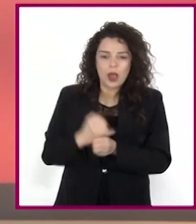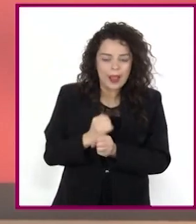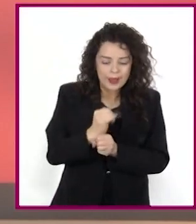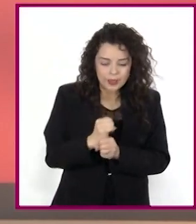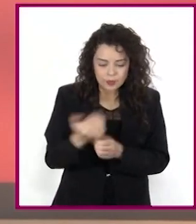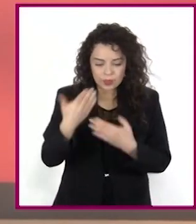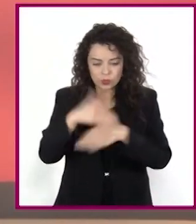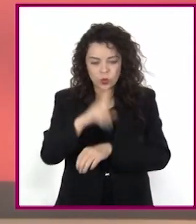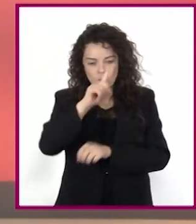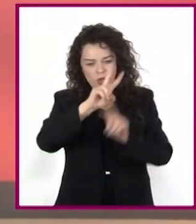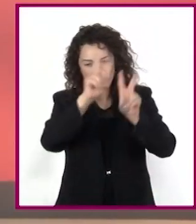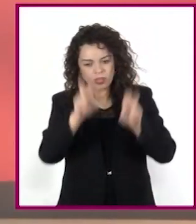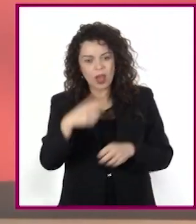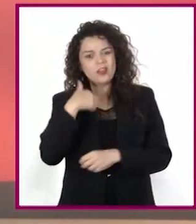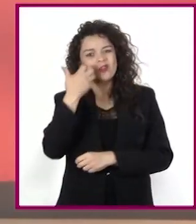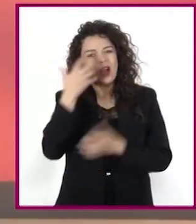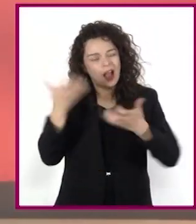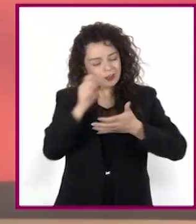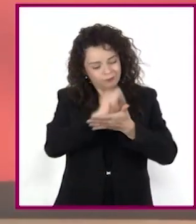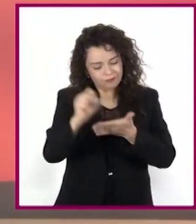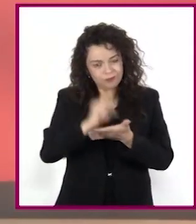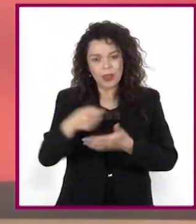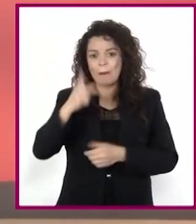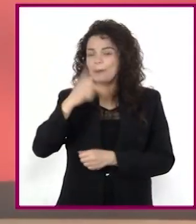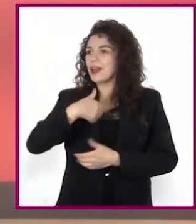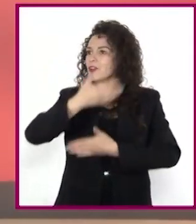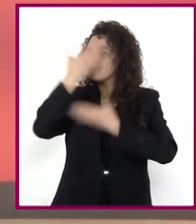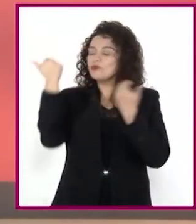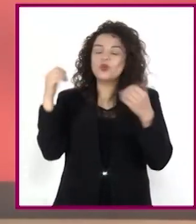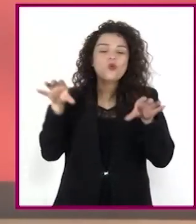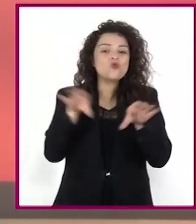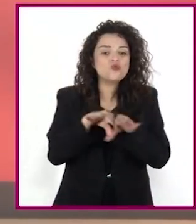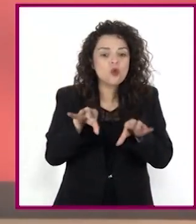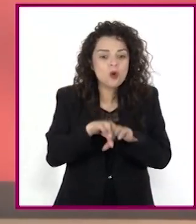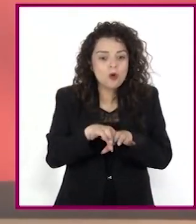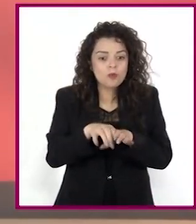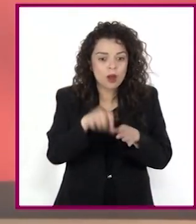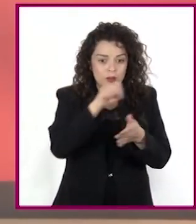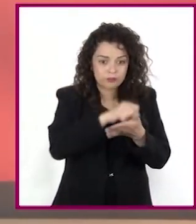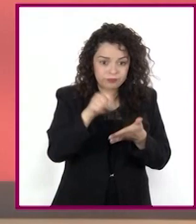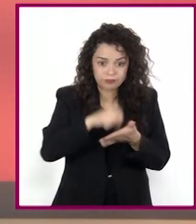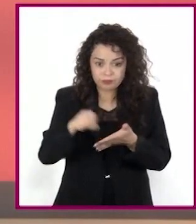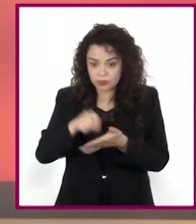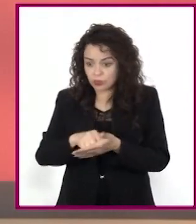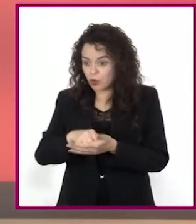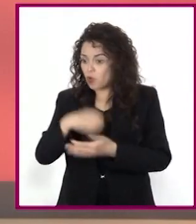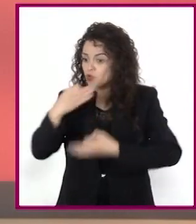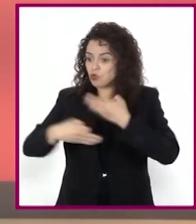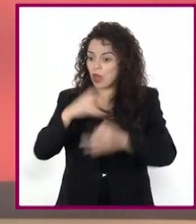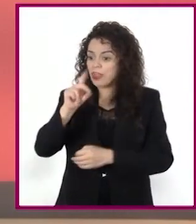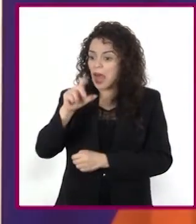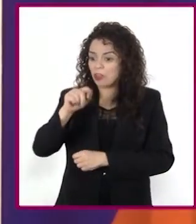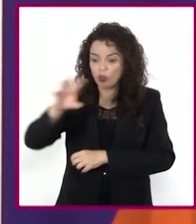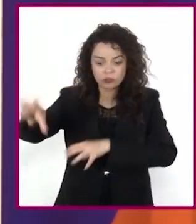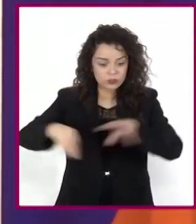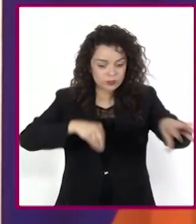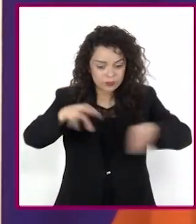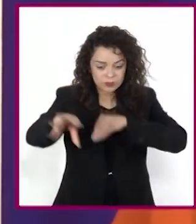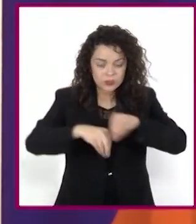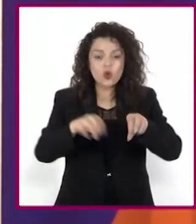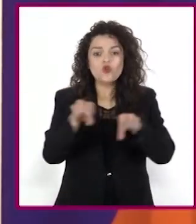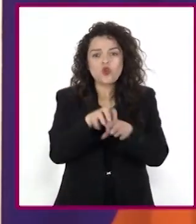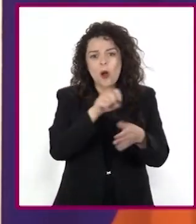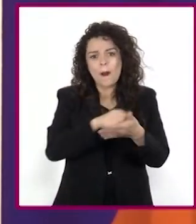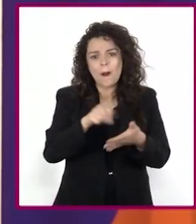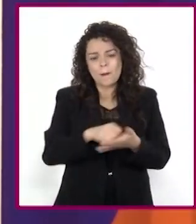el que quiero escribir, pero no sé cómo integrar en una monografía todos los datos que he reunido. ¿Y cuál es el tema